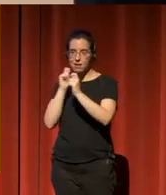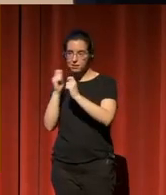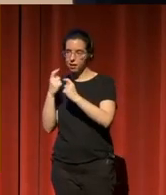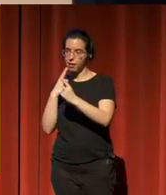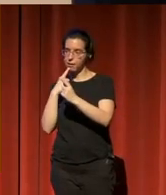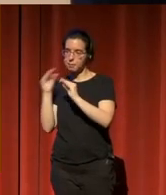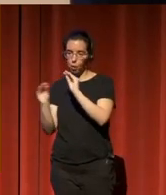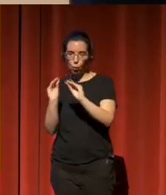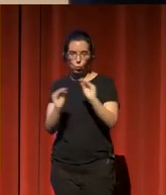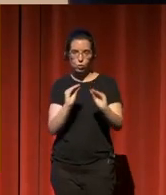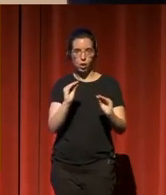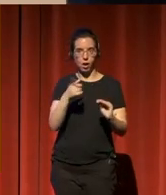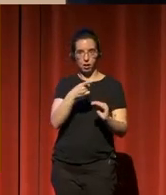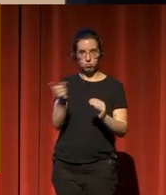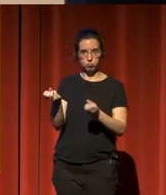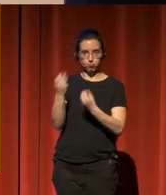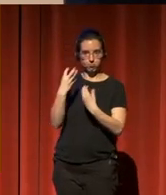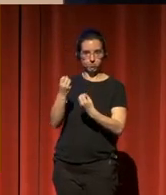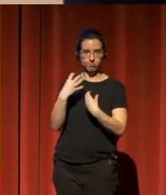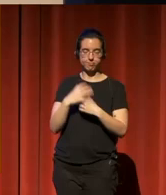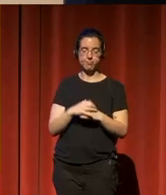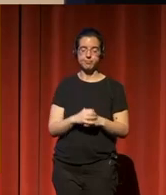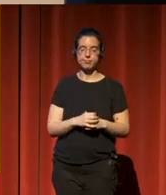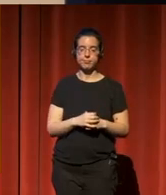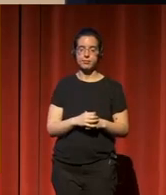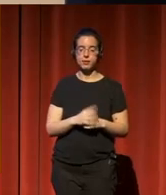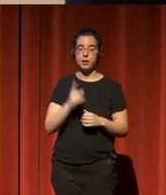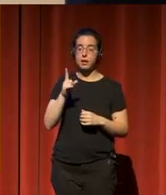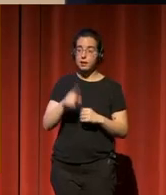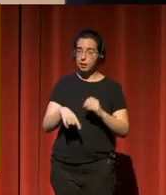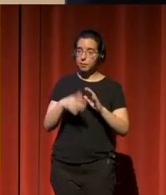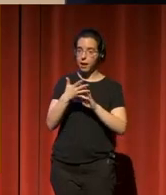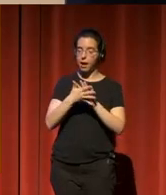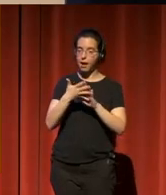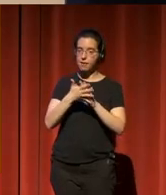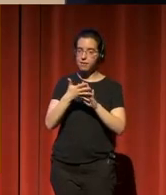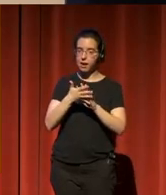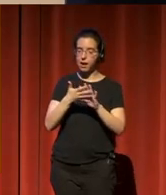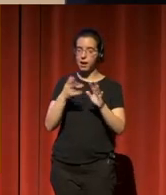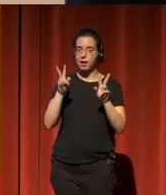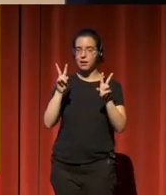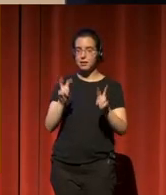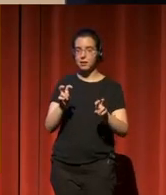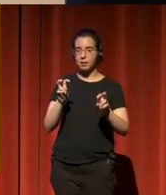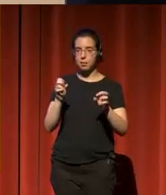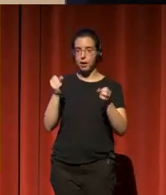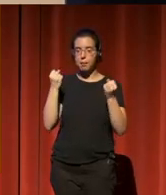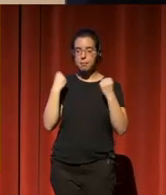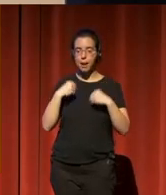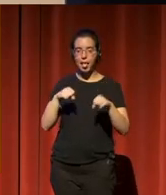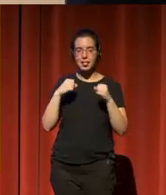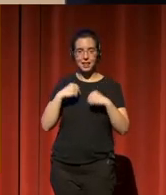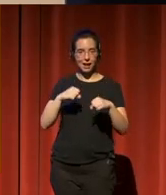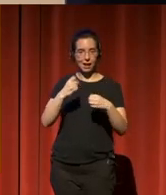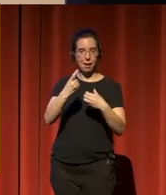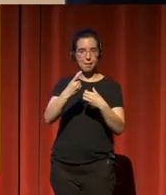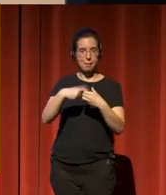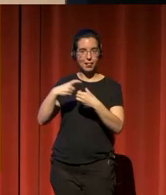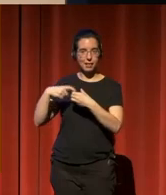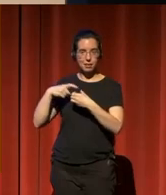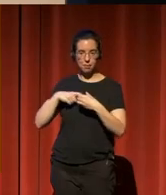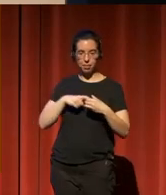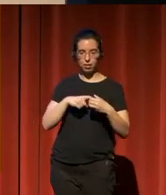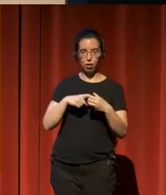sostienen Igualmente eh hablar de las las principales prácticas de participación en bibliotecas